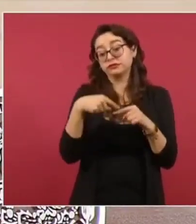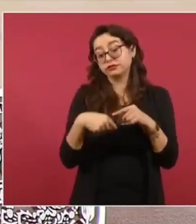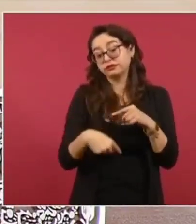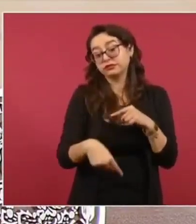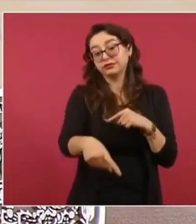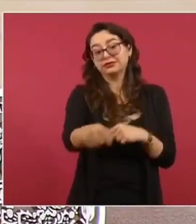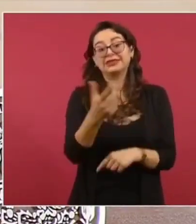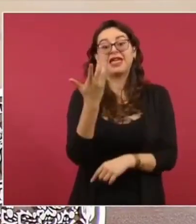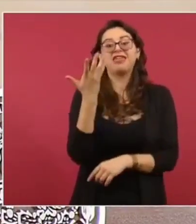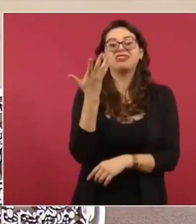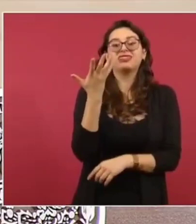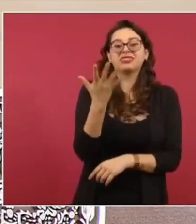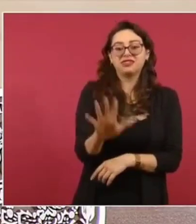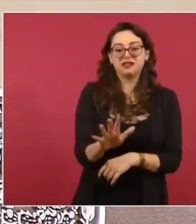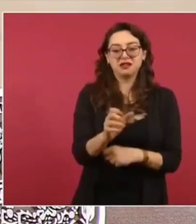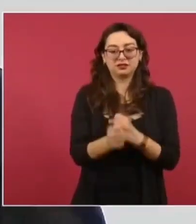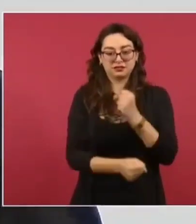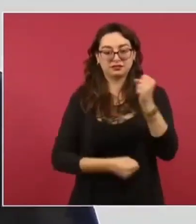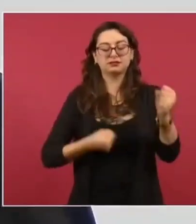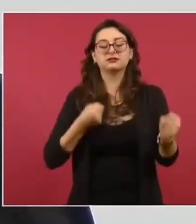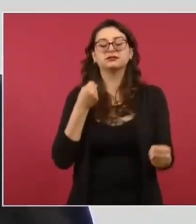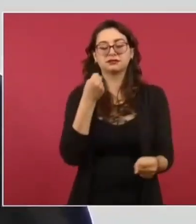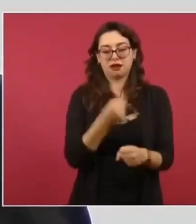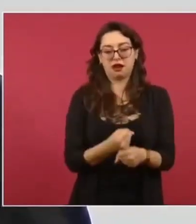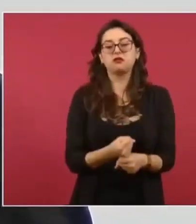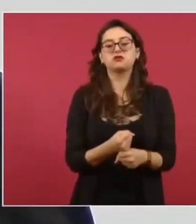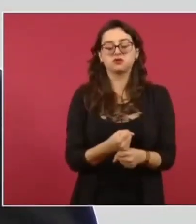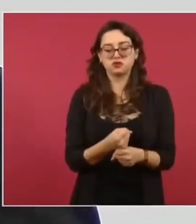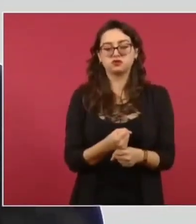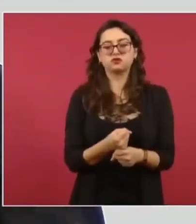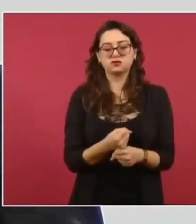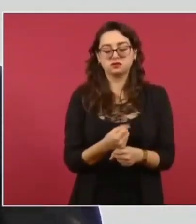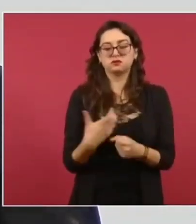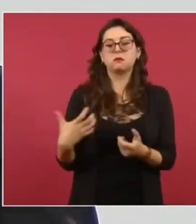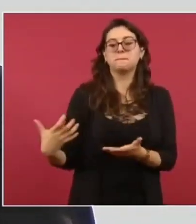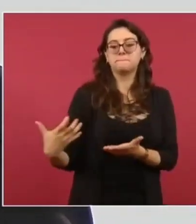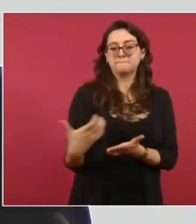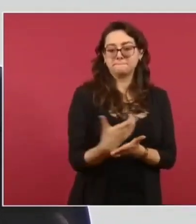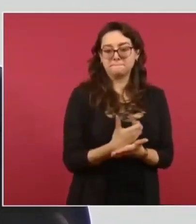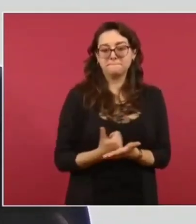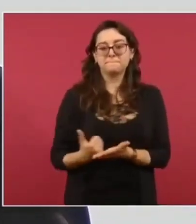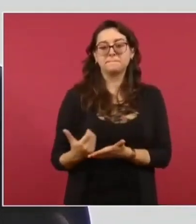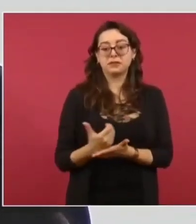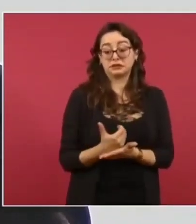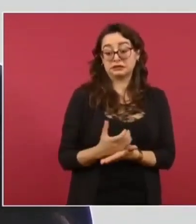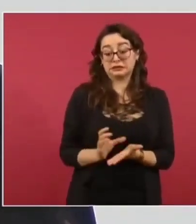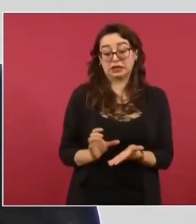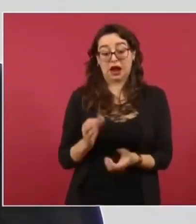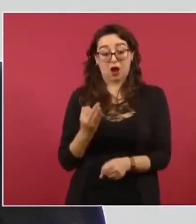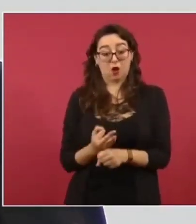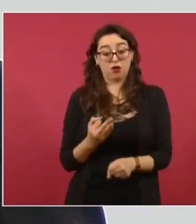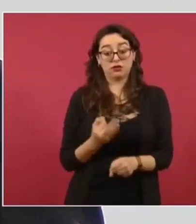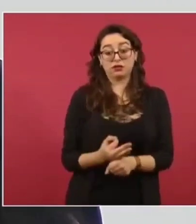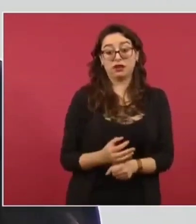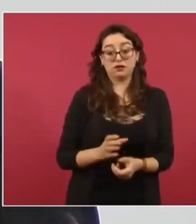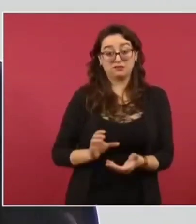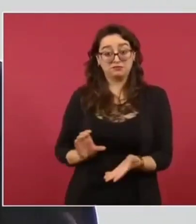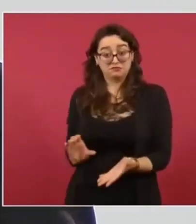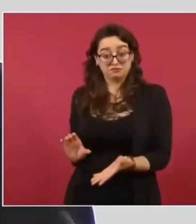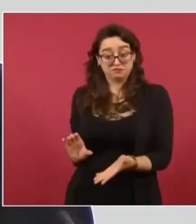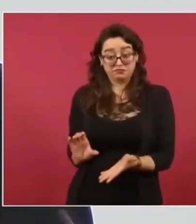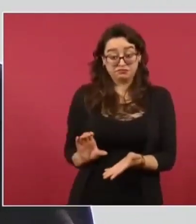superior a la cantidad de 2.400 millones de dólares que invertimos de origen en el